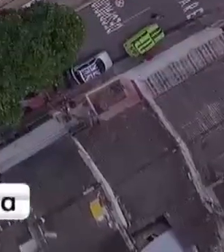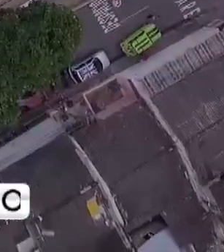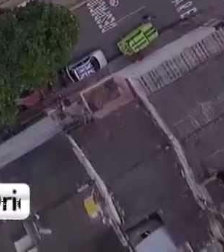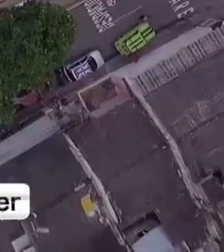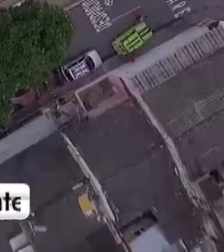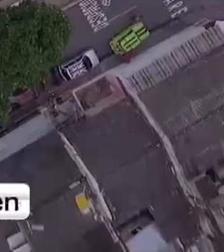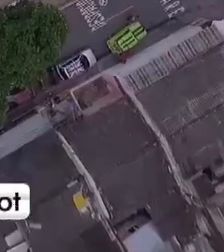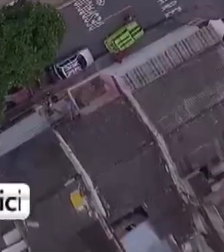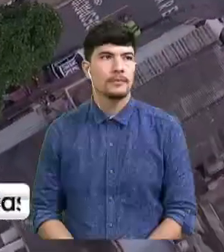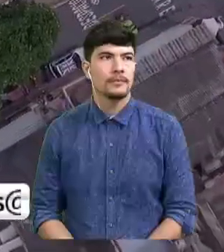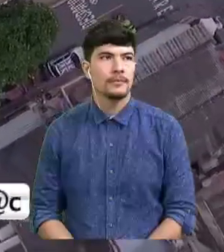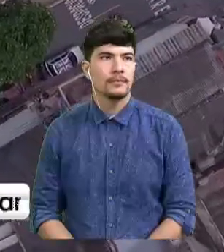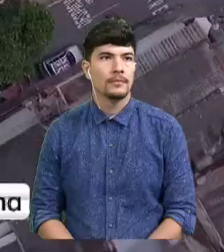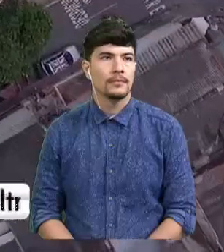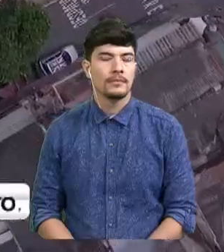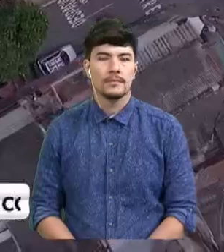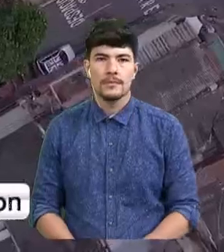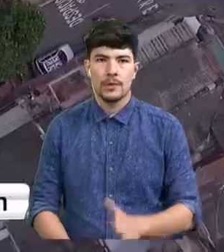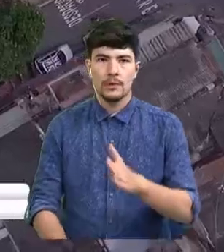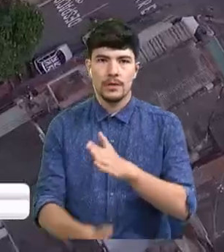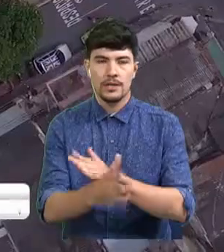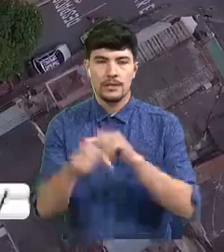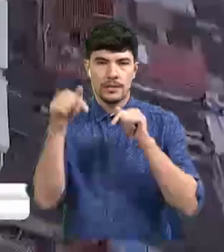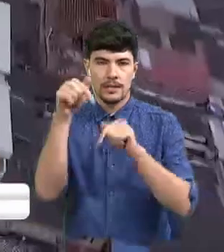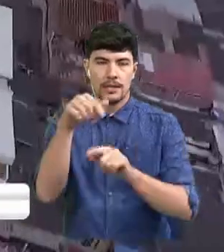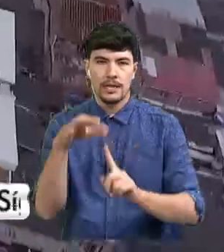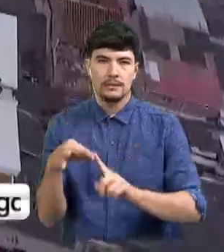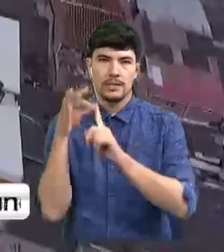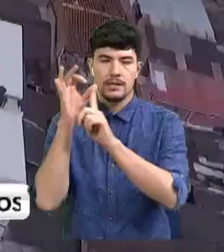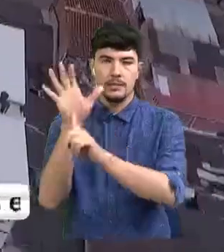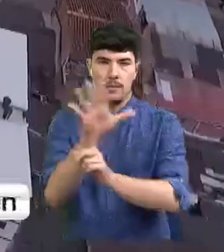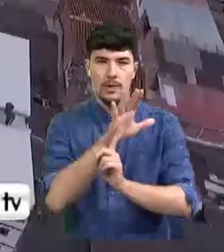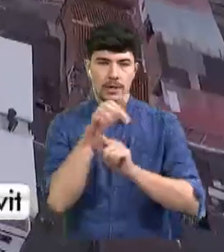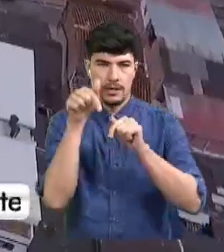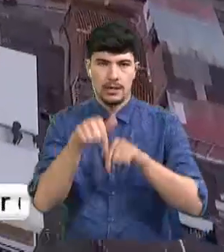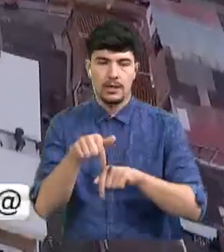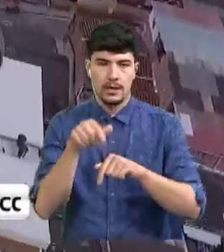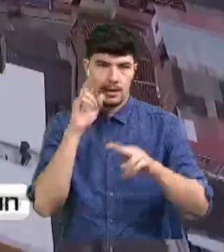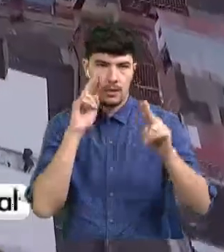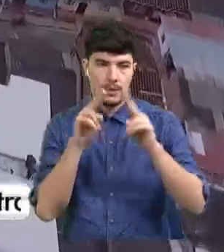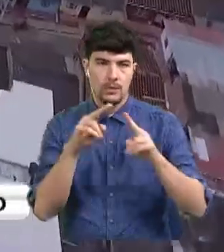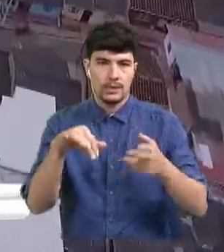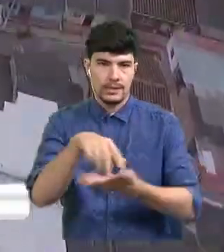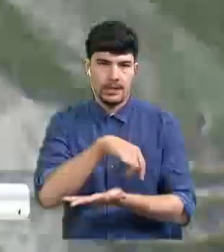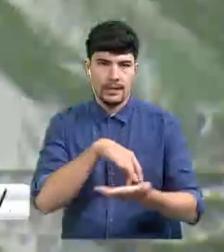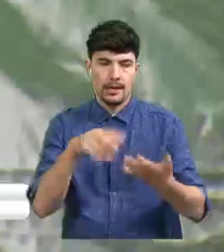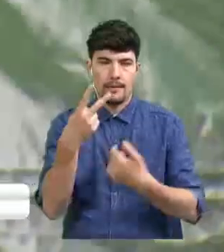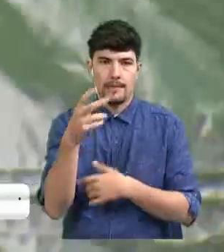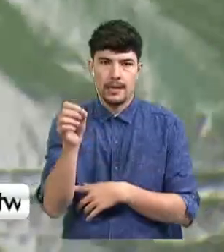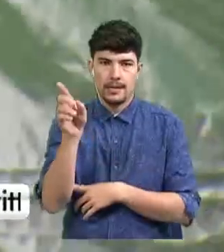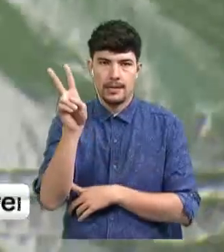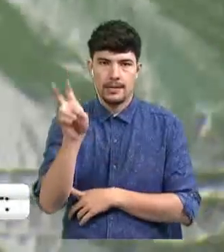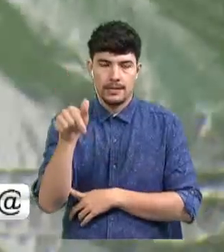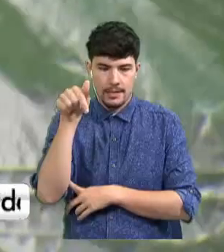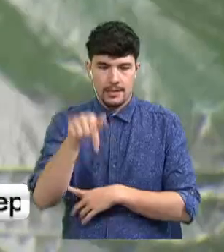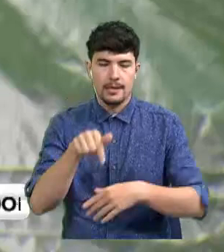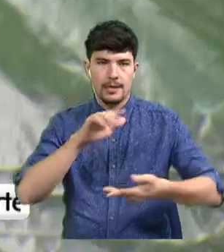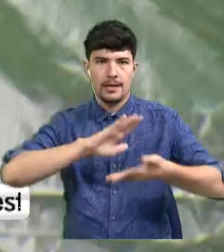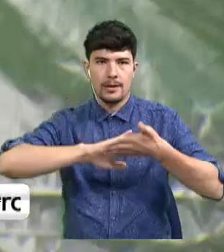bien, continuamos en esta transmisión especial del Canal TRO en esta oportunidad dentro del recorrido que se realiza en el marco de Expedición